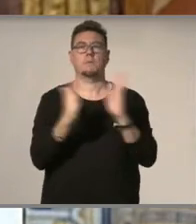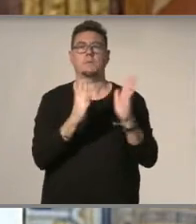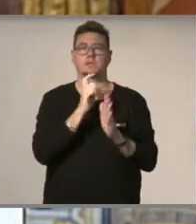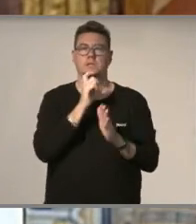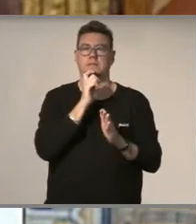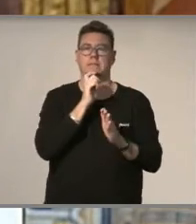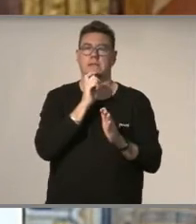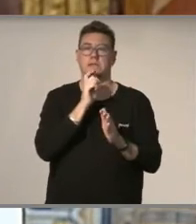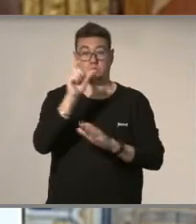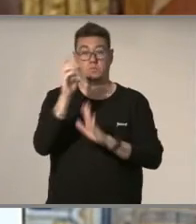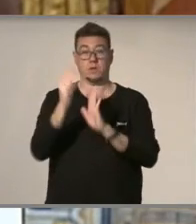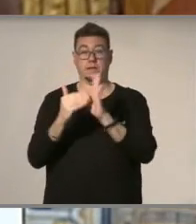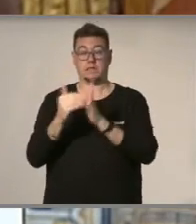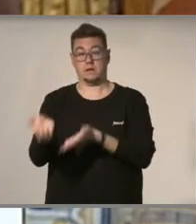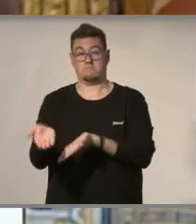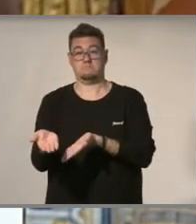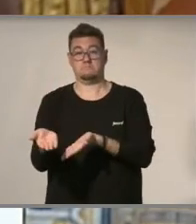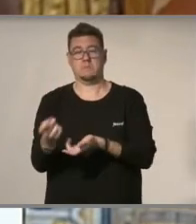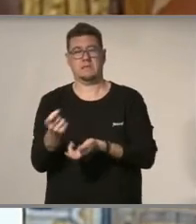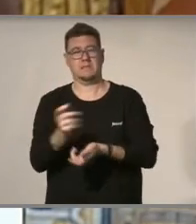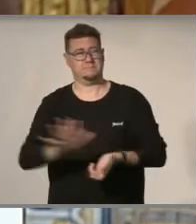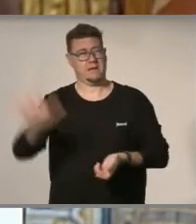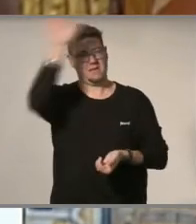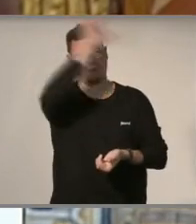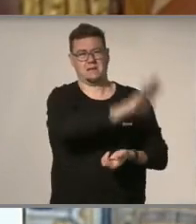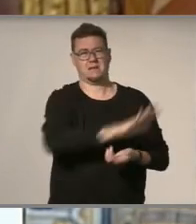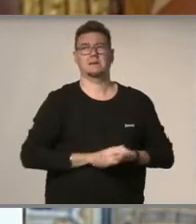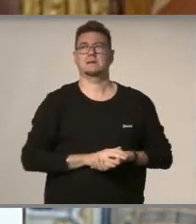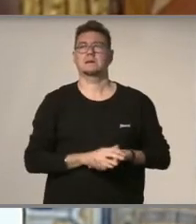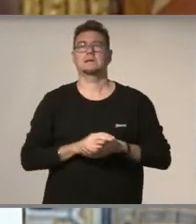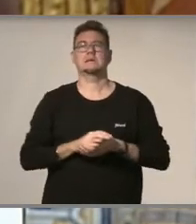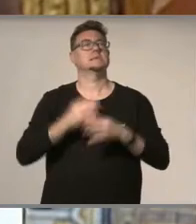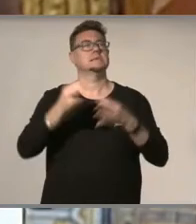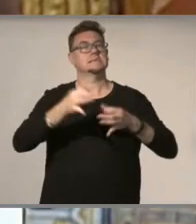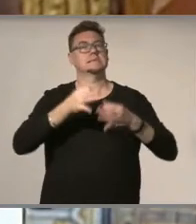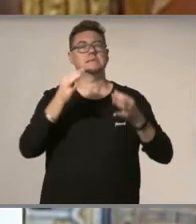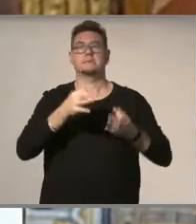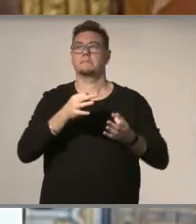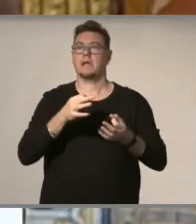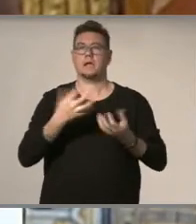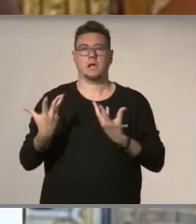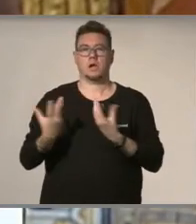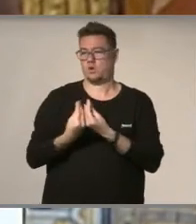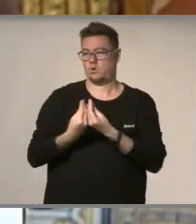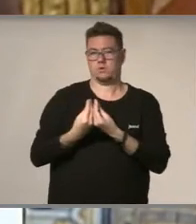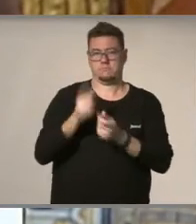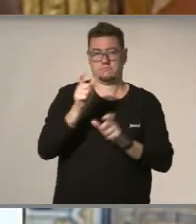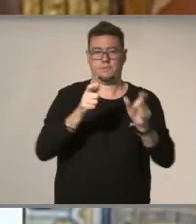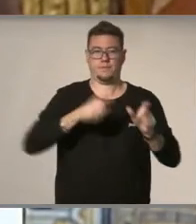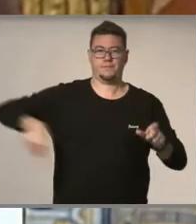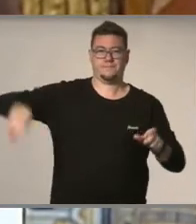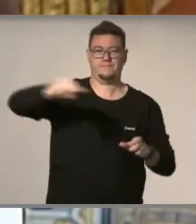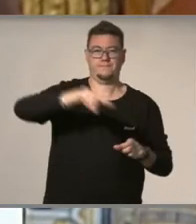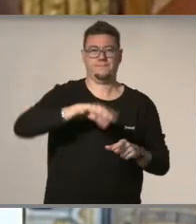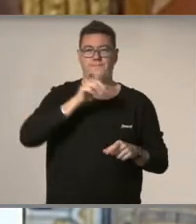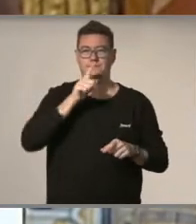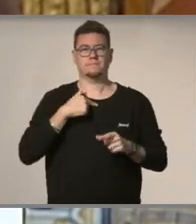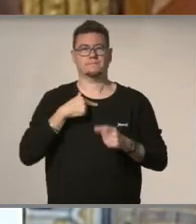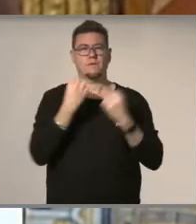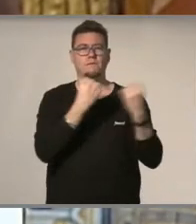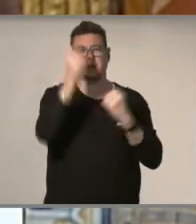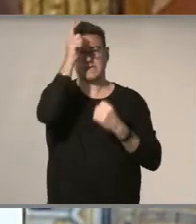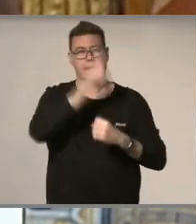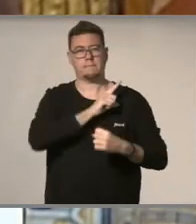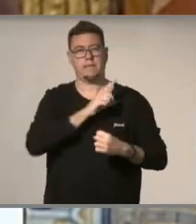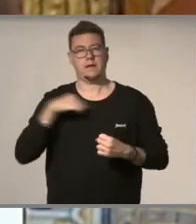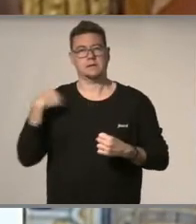difíciles aquí en la Comunidad Valenciana, en toda España, y siempre han estado al lado de los ciudadanos, porque nuestras Fuerzas Armadas